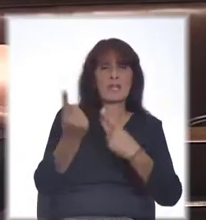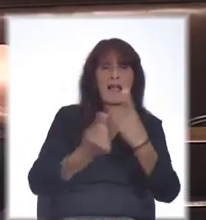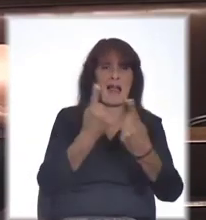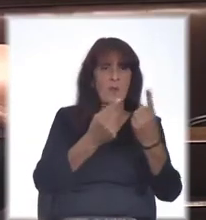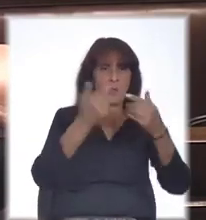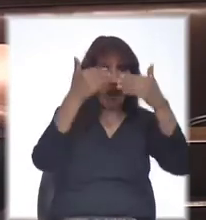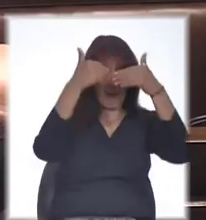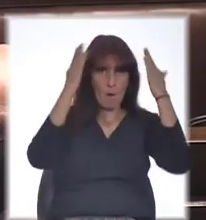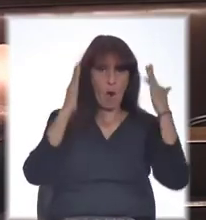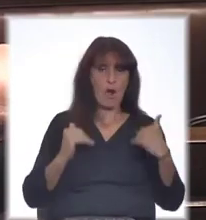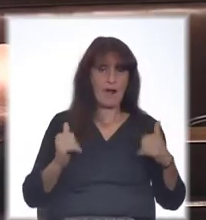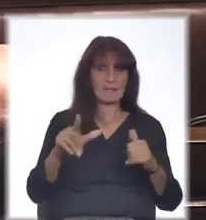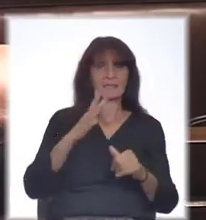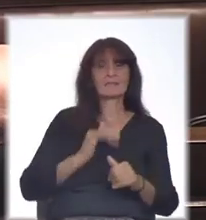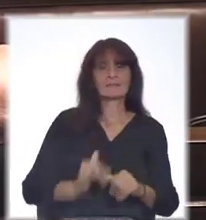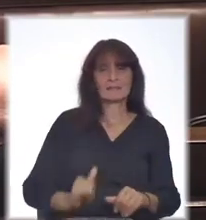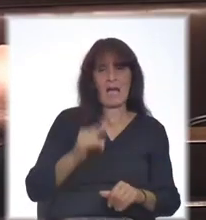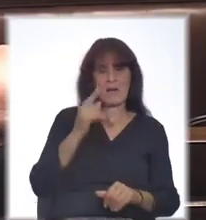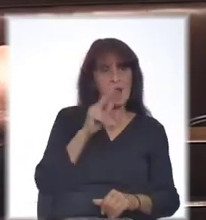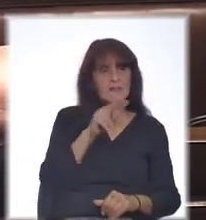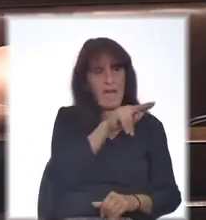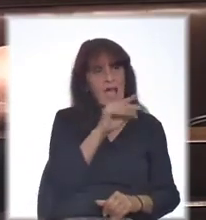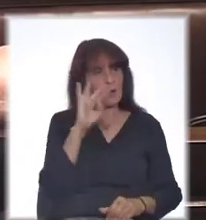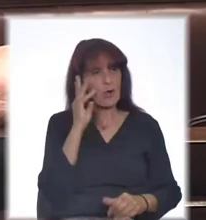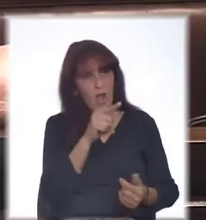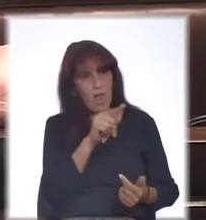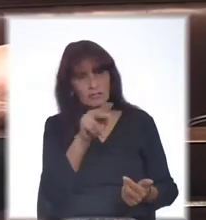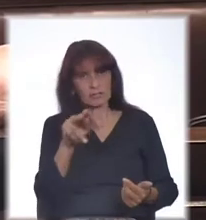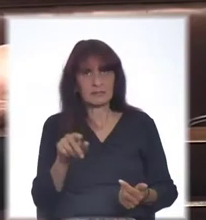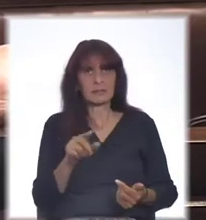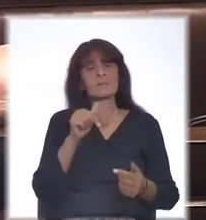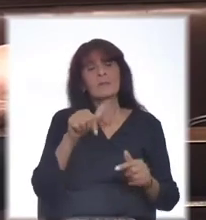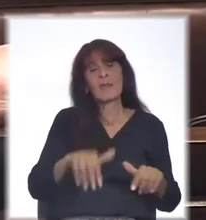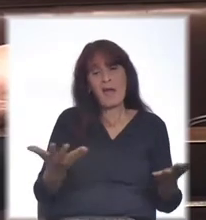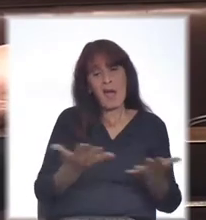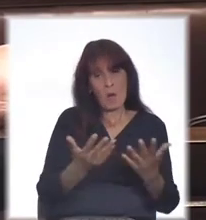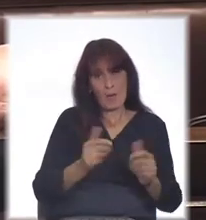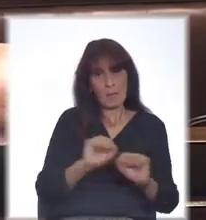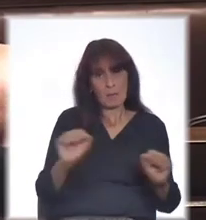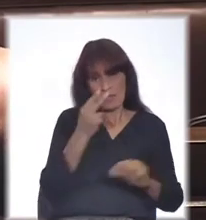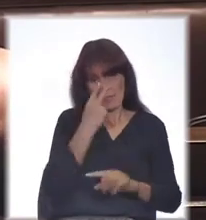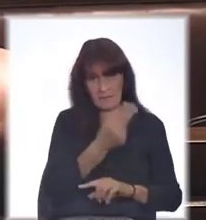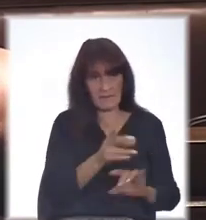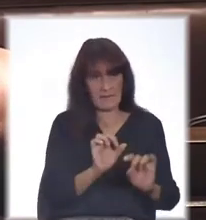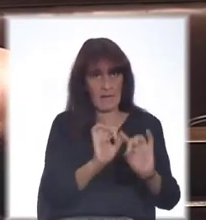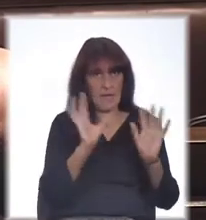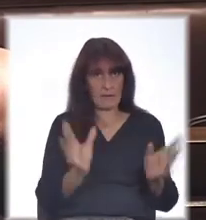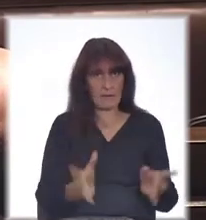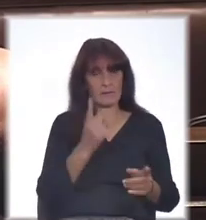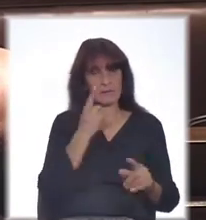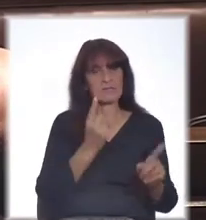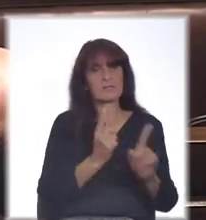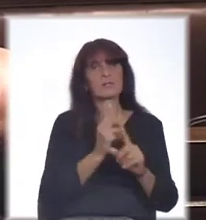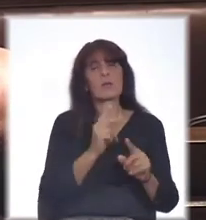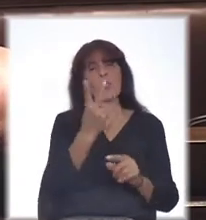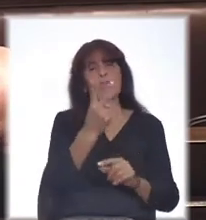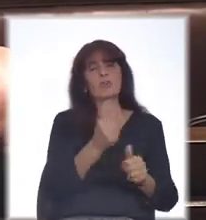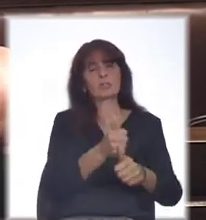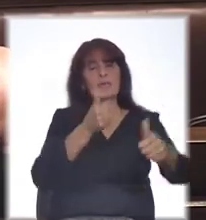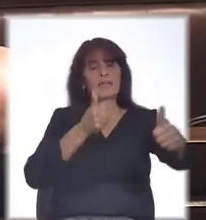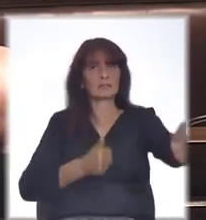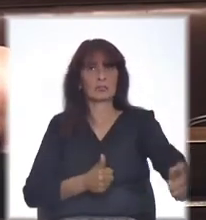de monjas que estaban al otro lado de la reja. Ahora podía verlas nítidamente. Se encontraban un poco más de 2 metros de